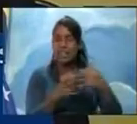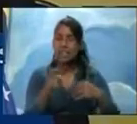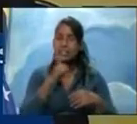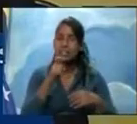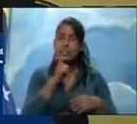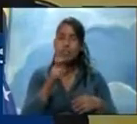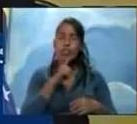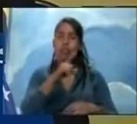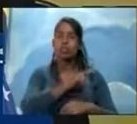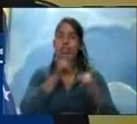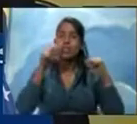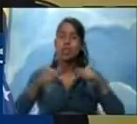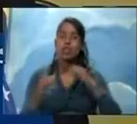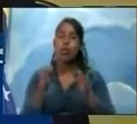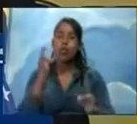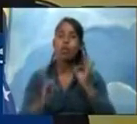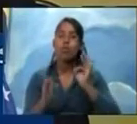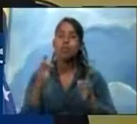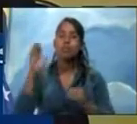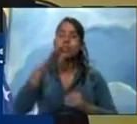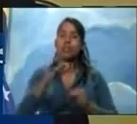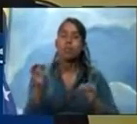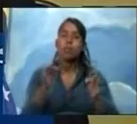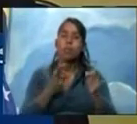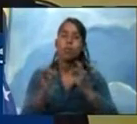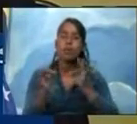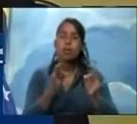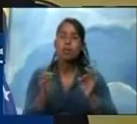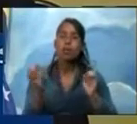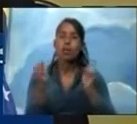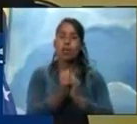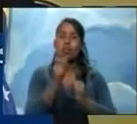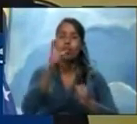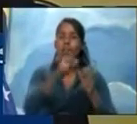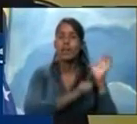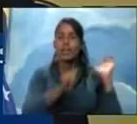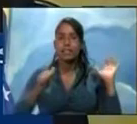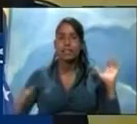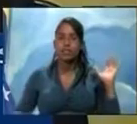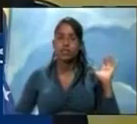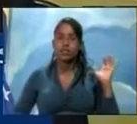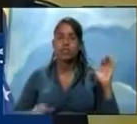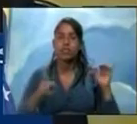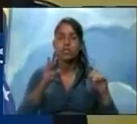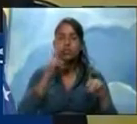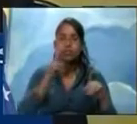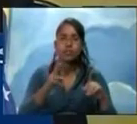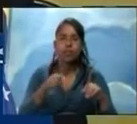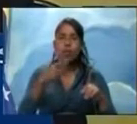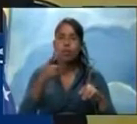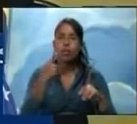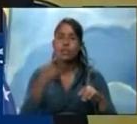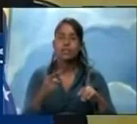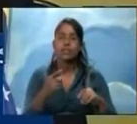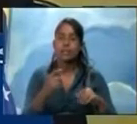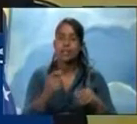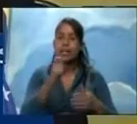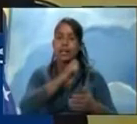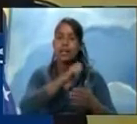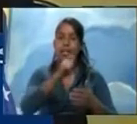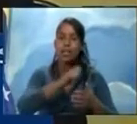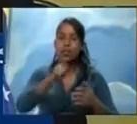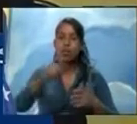estas dificultades y estos juicios, estemos preparados con el Señor. Y fíjense que cuando dice que escribió